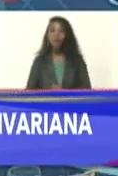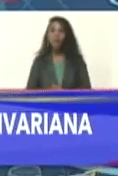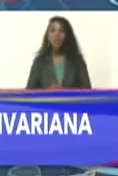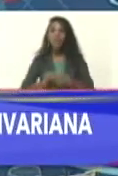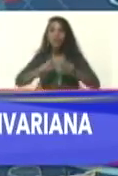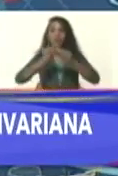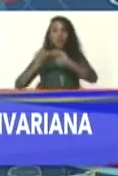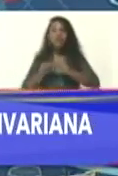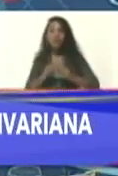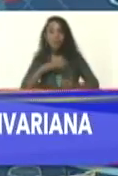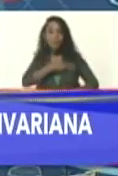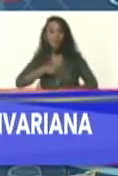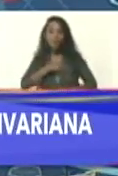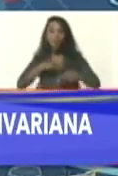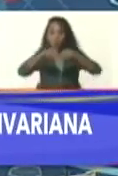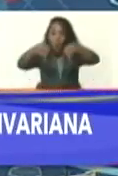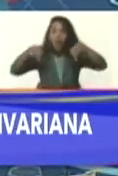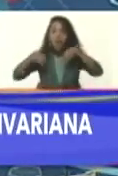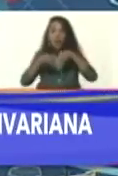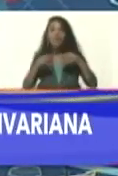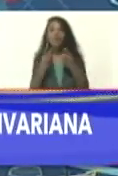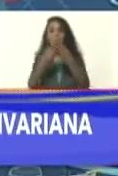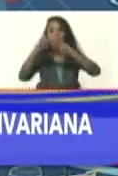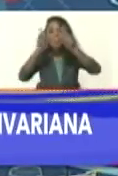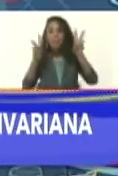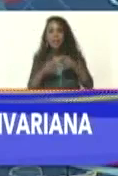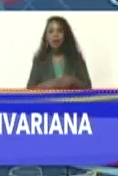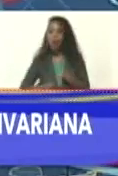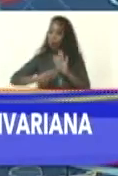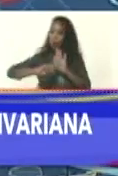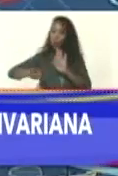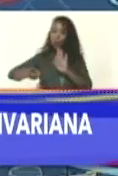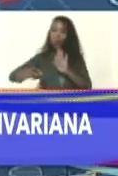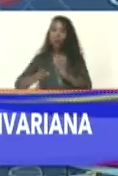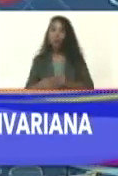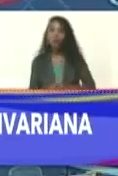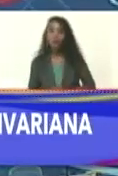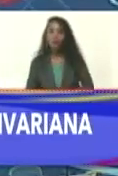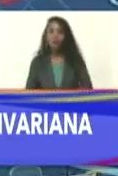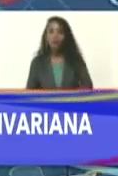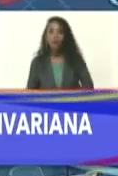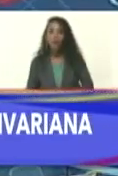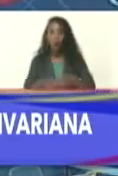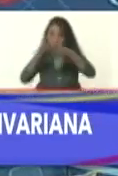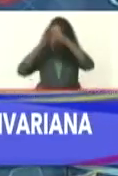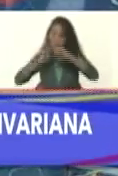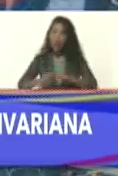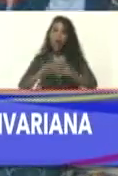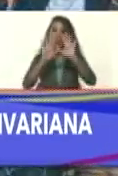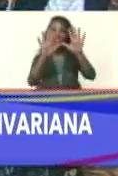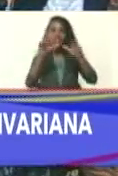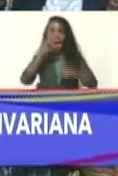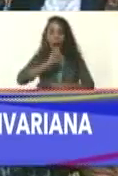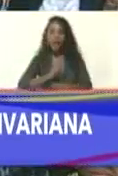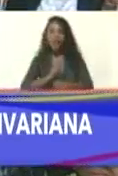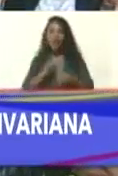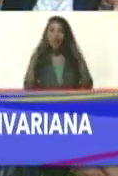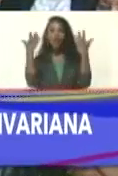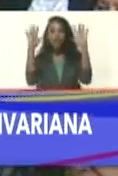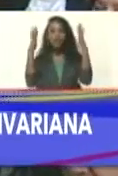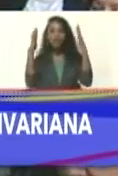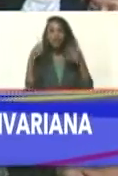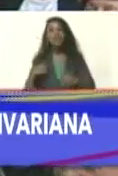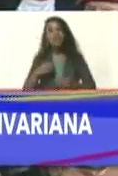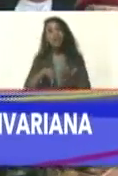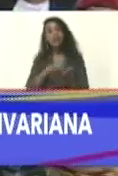creamos la gran misión Cuadrantes de Paz. Cúmplase. En honor a los 10 años de la Policía Nacional Bolivariana,